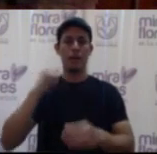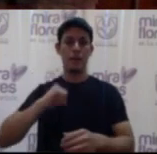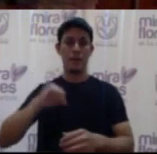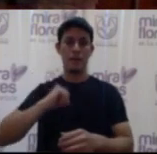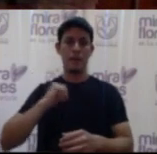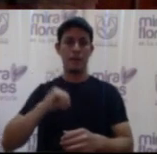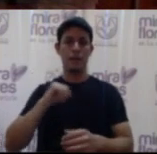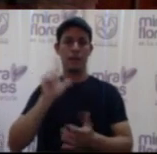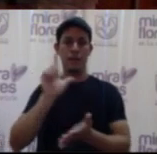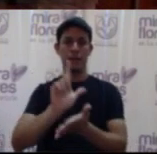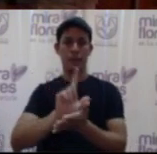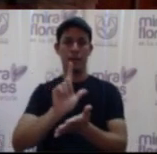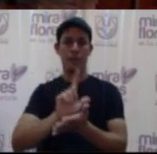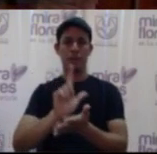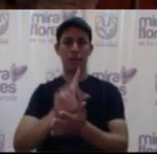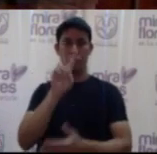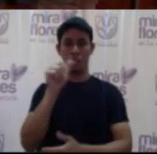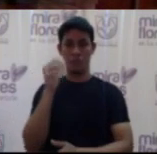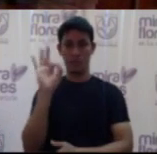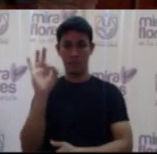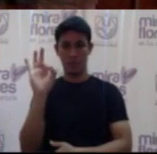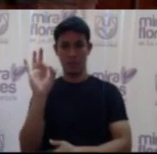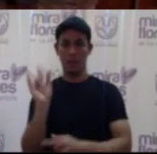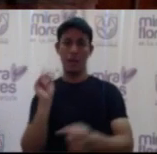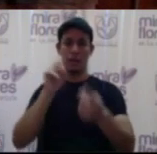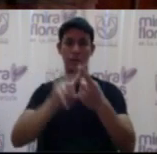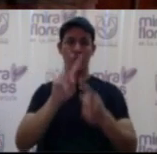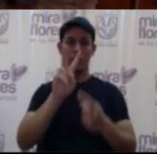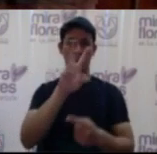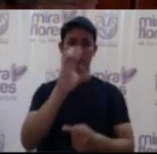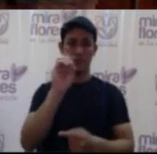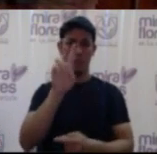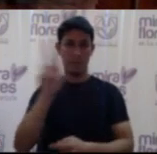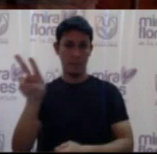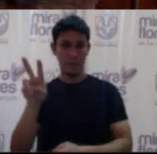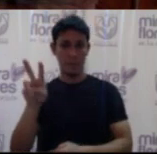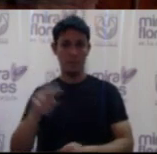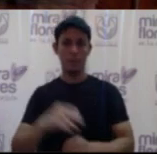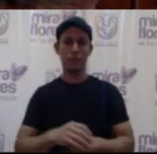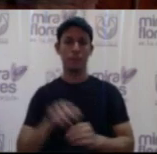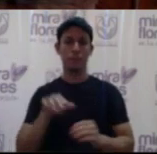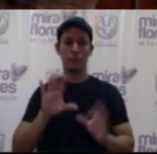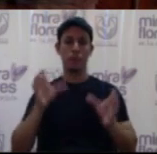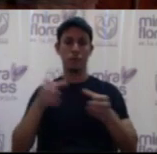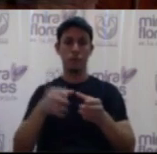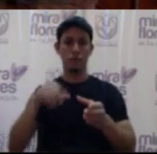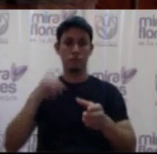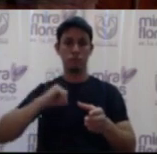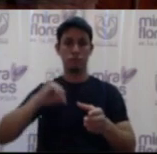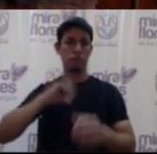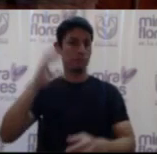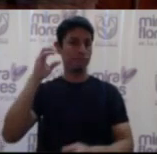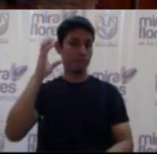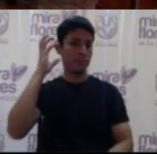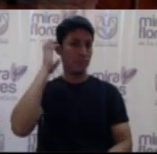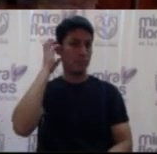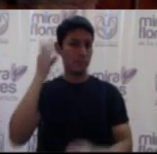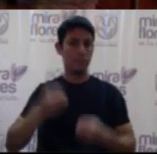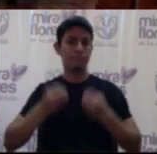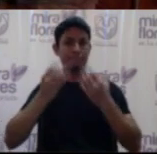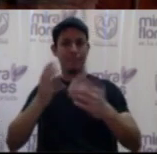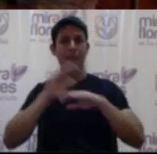periodo 2019-2022, que en consecuencia se pone a consideración del Consejo Municipal de Miraflores la presente moción de